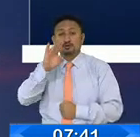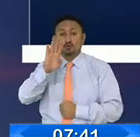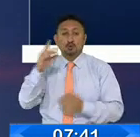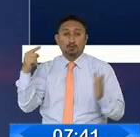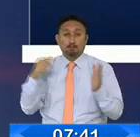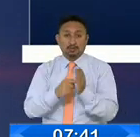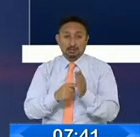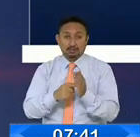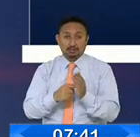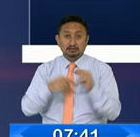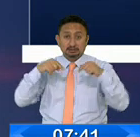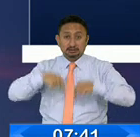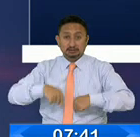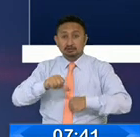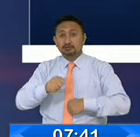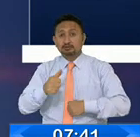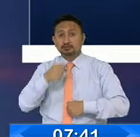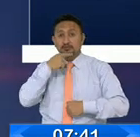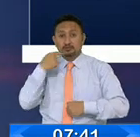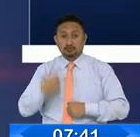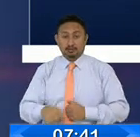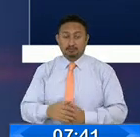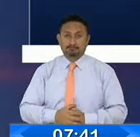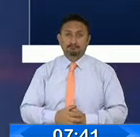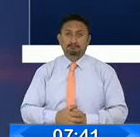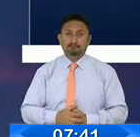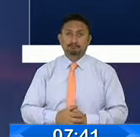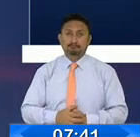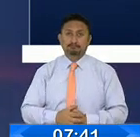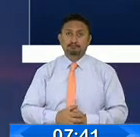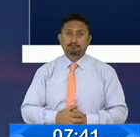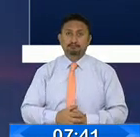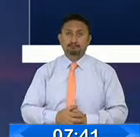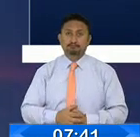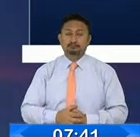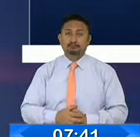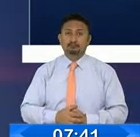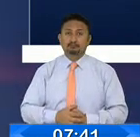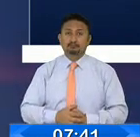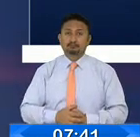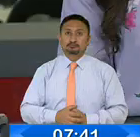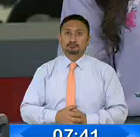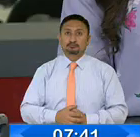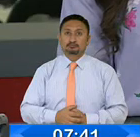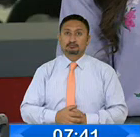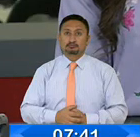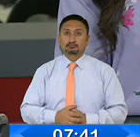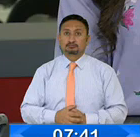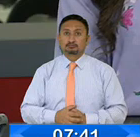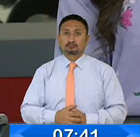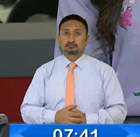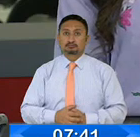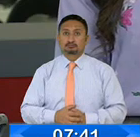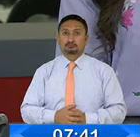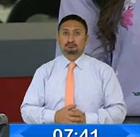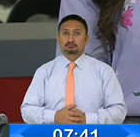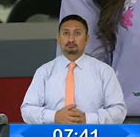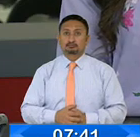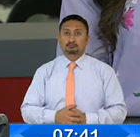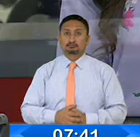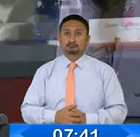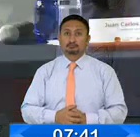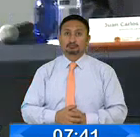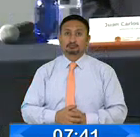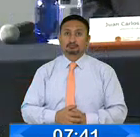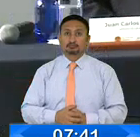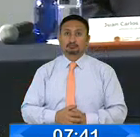84.000 dosis de la iniciativa COVAX, informó Priscila Cadena. Y en un comunicado difundido